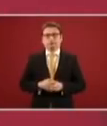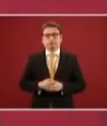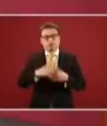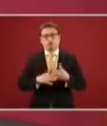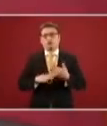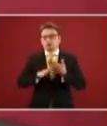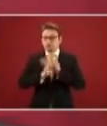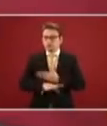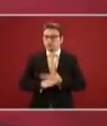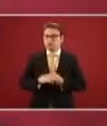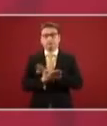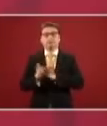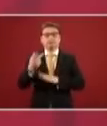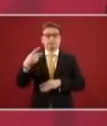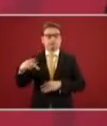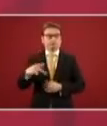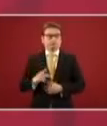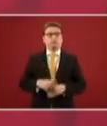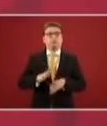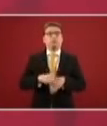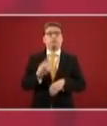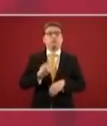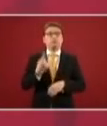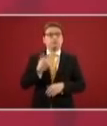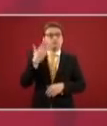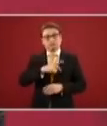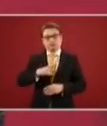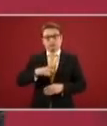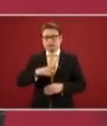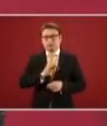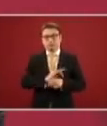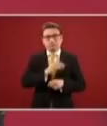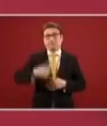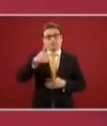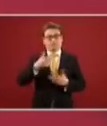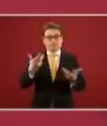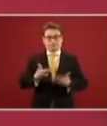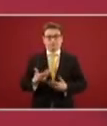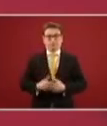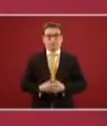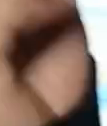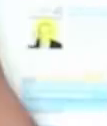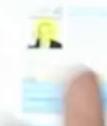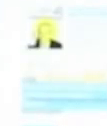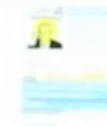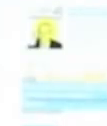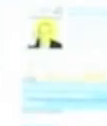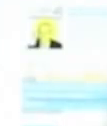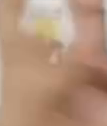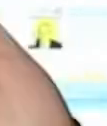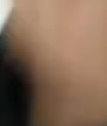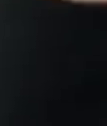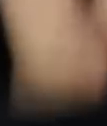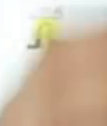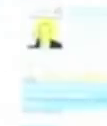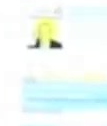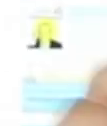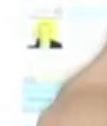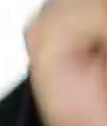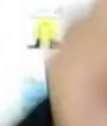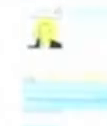mañoso, mapacheada de angora, matraquero, me da risa, megacorrupto, miente como